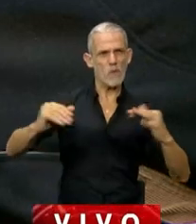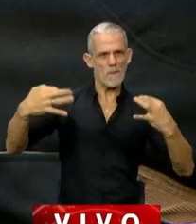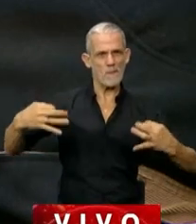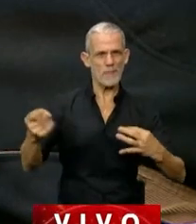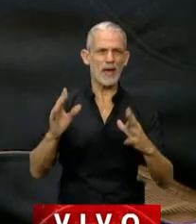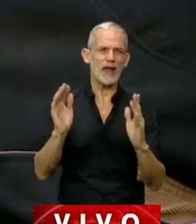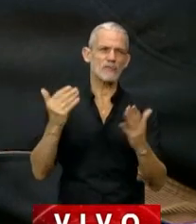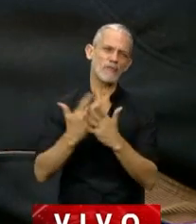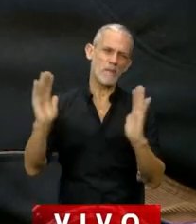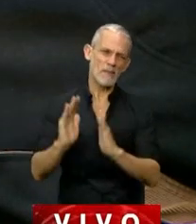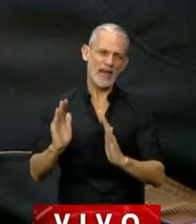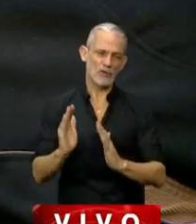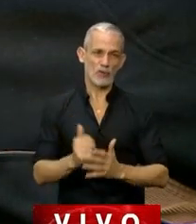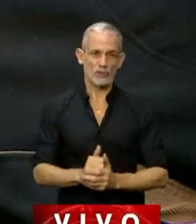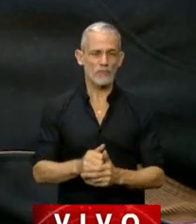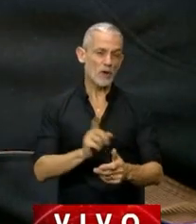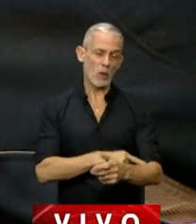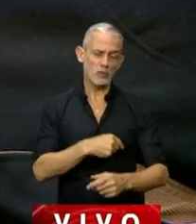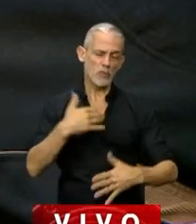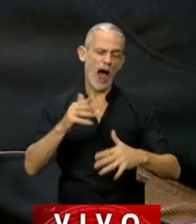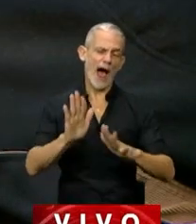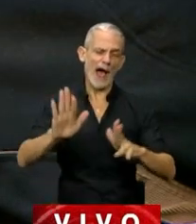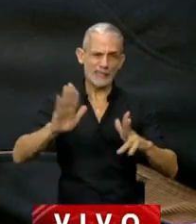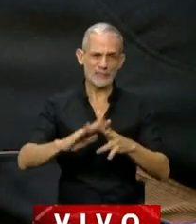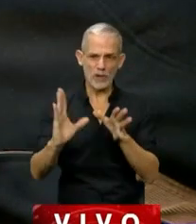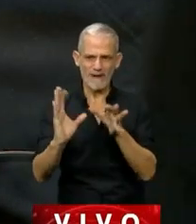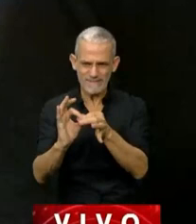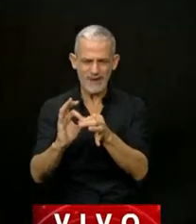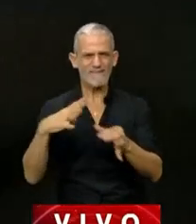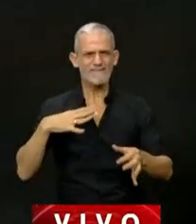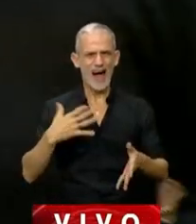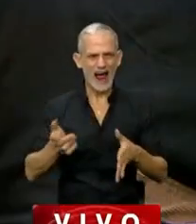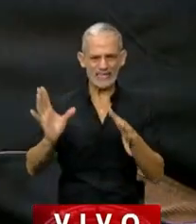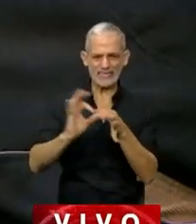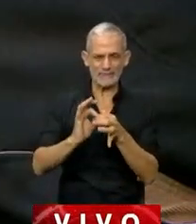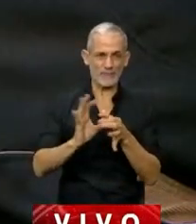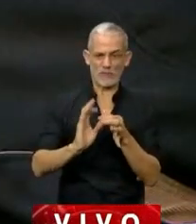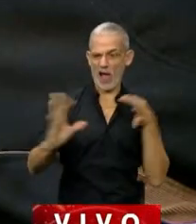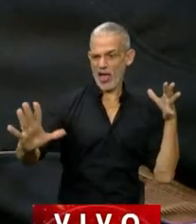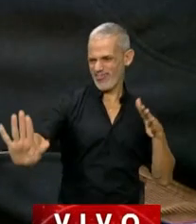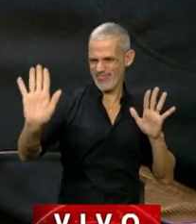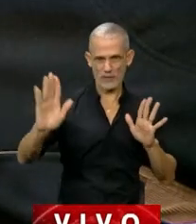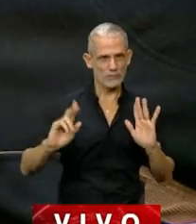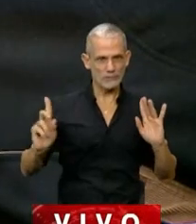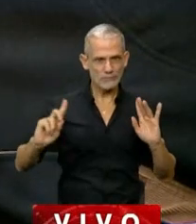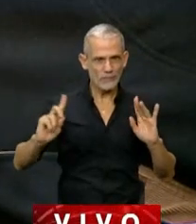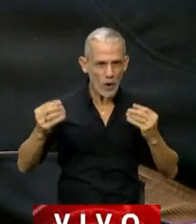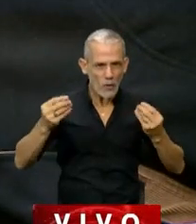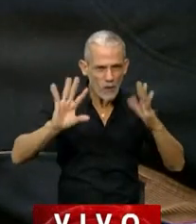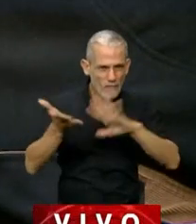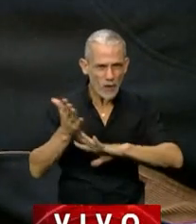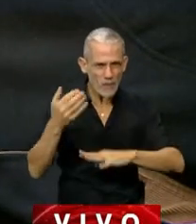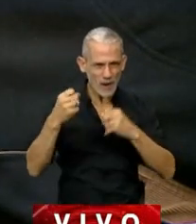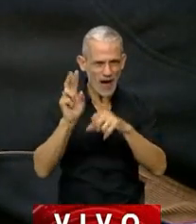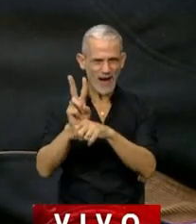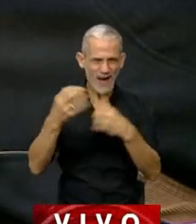los usos y costumbres no logran humanizar el vínculo que hay necesariamente para llevar adelante la práctica del cuidado